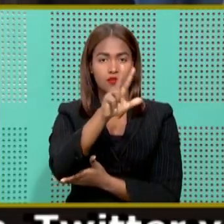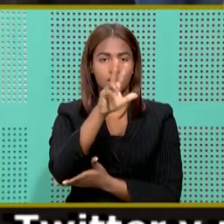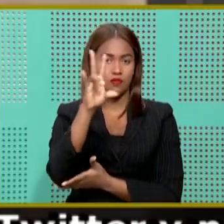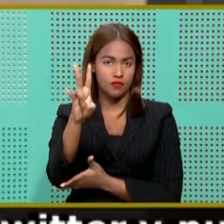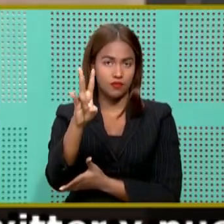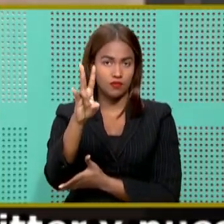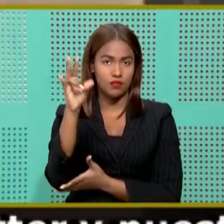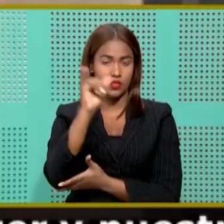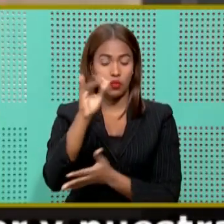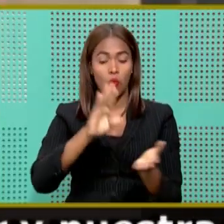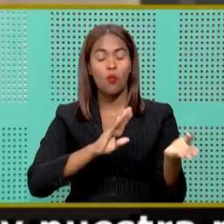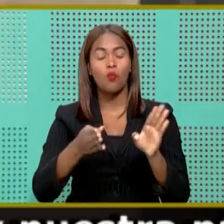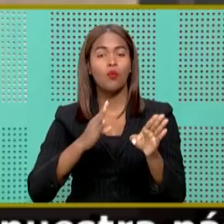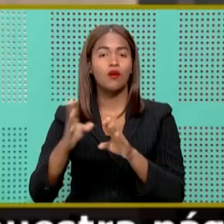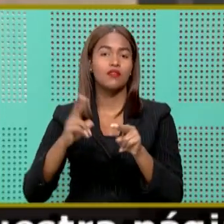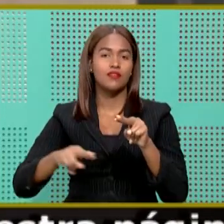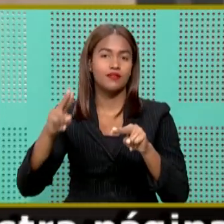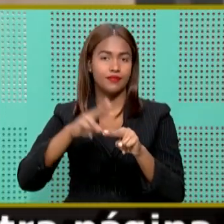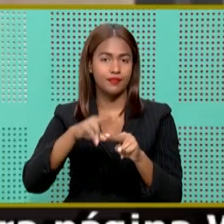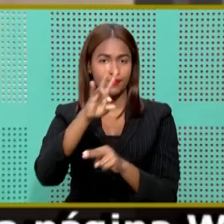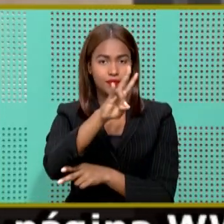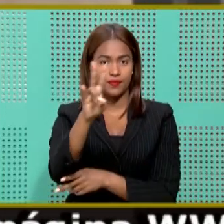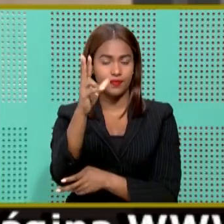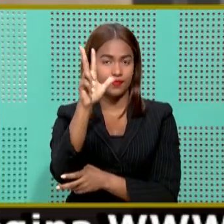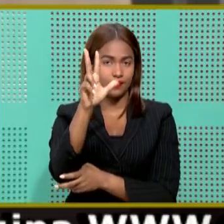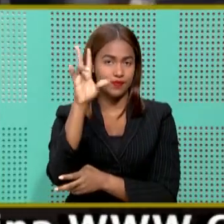20.124.437 y los fallecidos aumentaron a